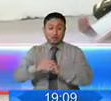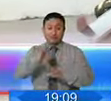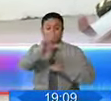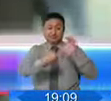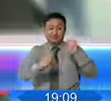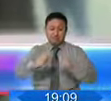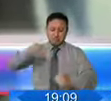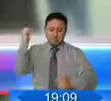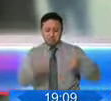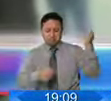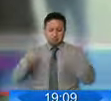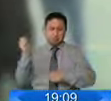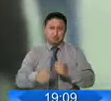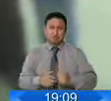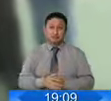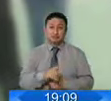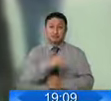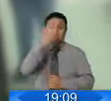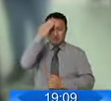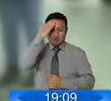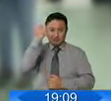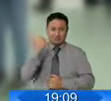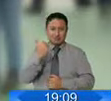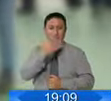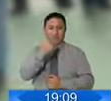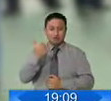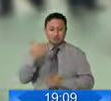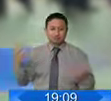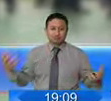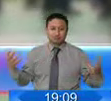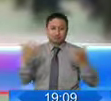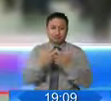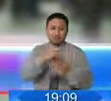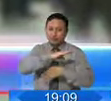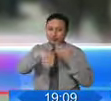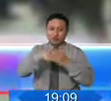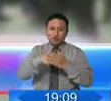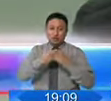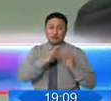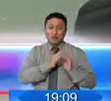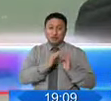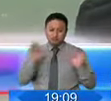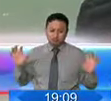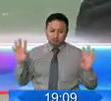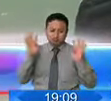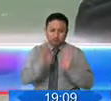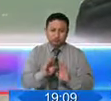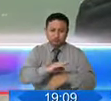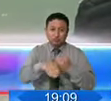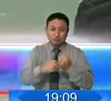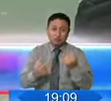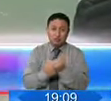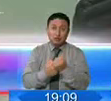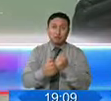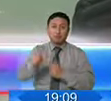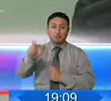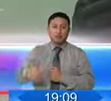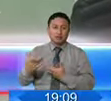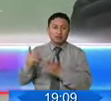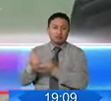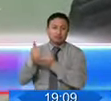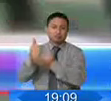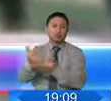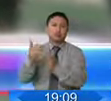de los pobladores. Saben que la unión es la mejor arma de defensa. Todos llegaron al distrito Calderón y todos apoyaron al afectado a poner la